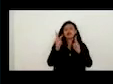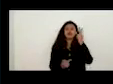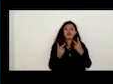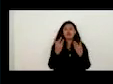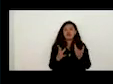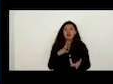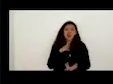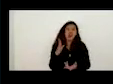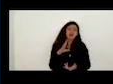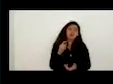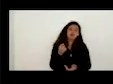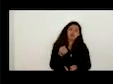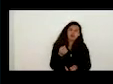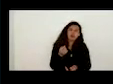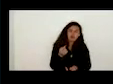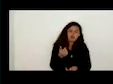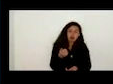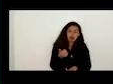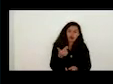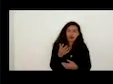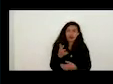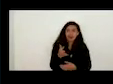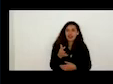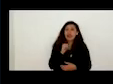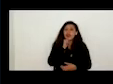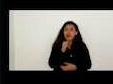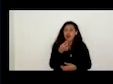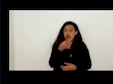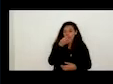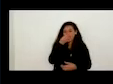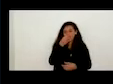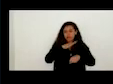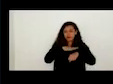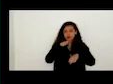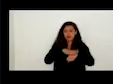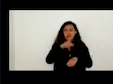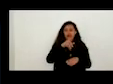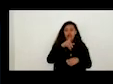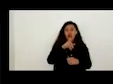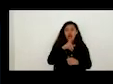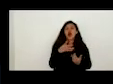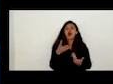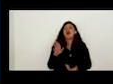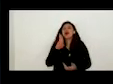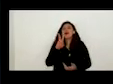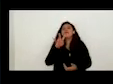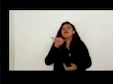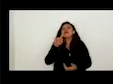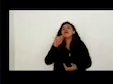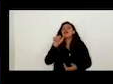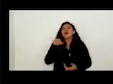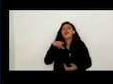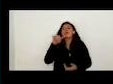es nada, y lo que más nos van a aportar es agua, vitaminas y minerales. ¿Cuáles son las funciones de